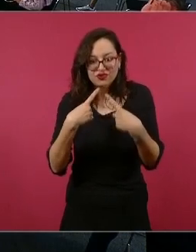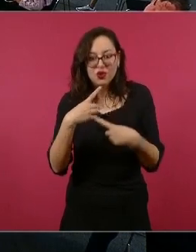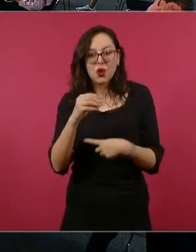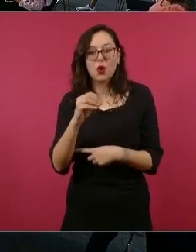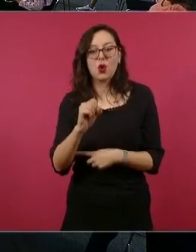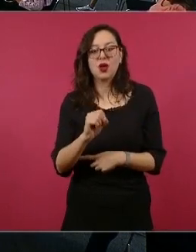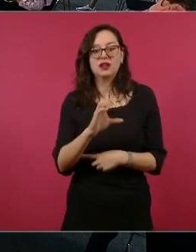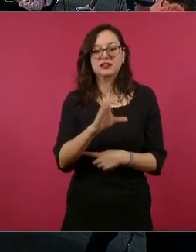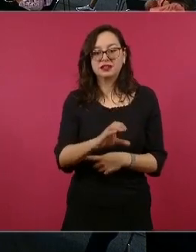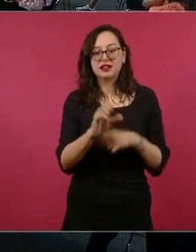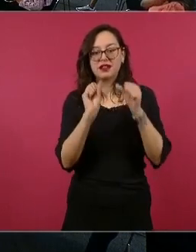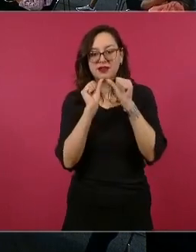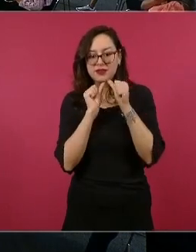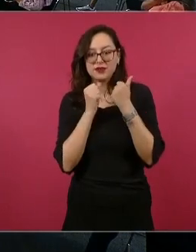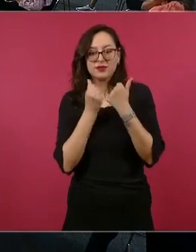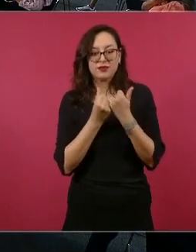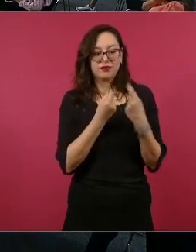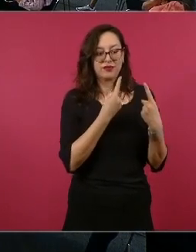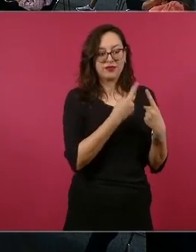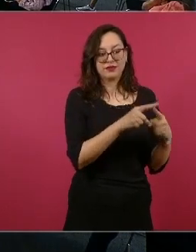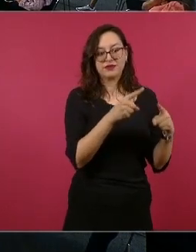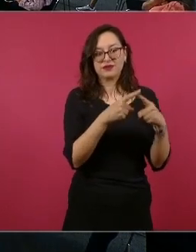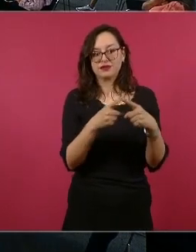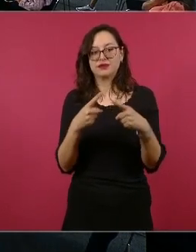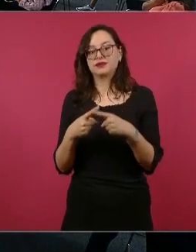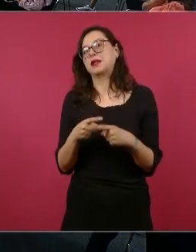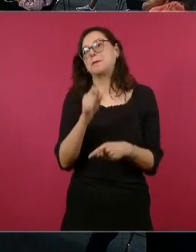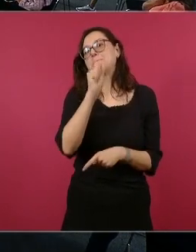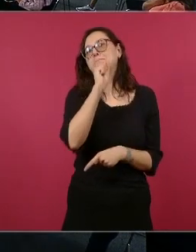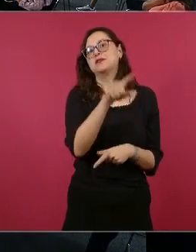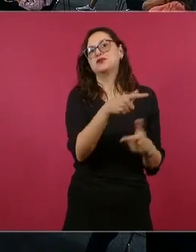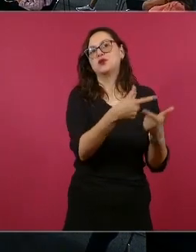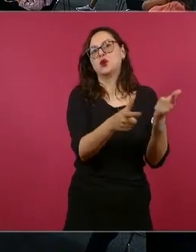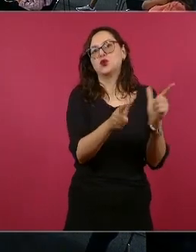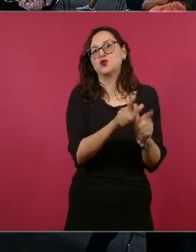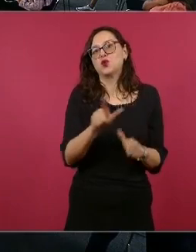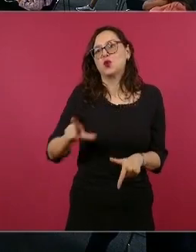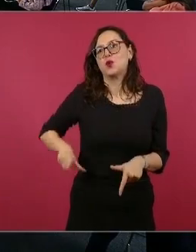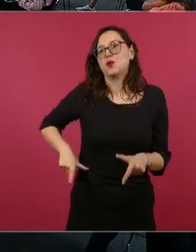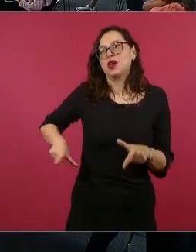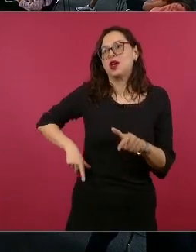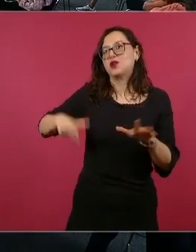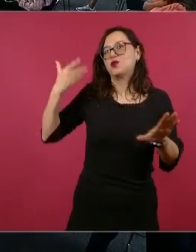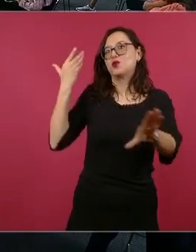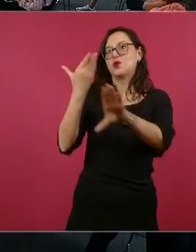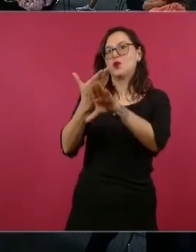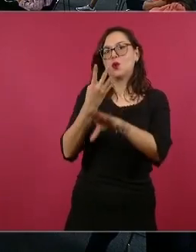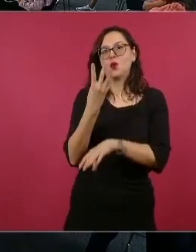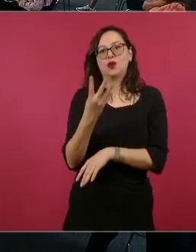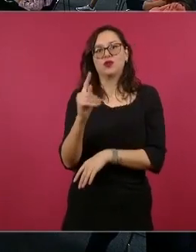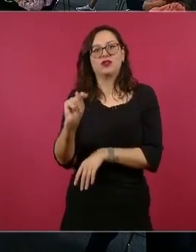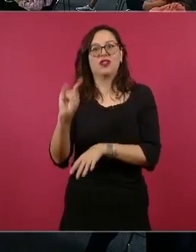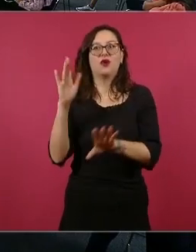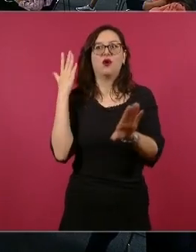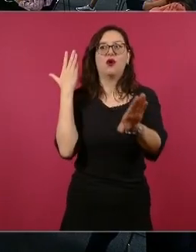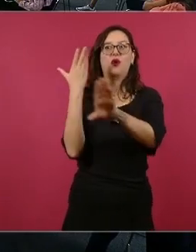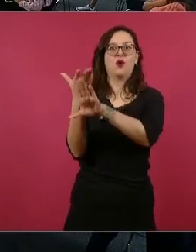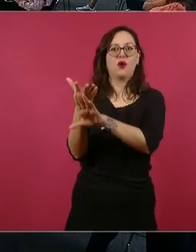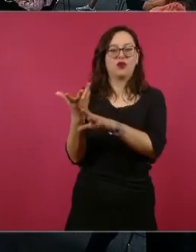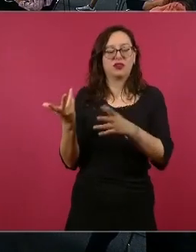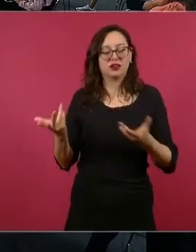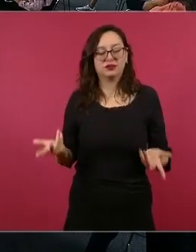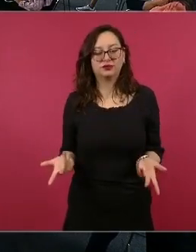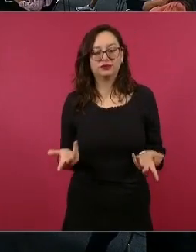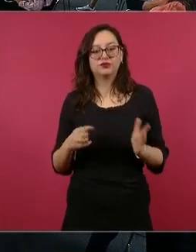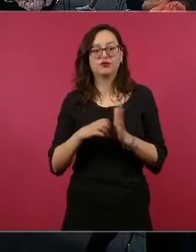asociaciones civiles también opositoras al gobierno de usted a la Cuarta Transformación entre otras